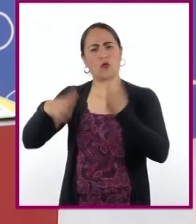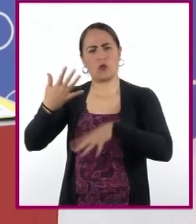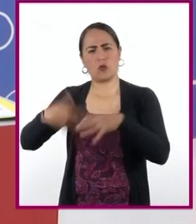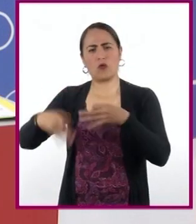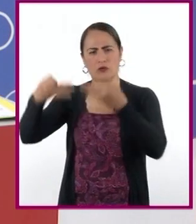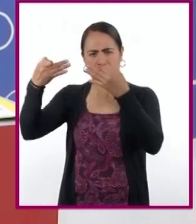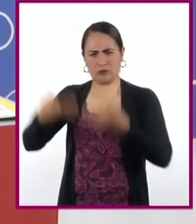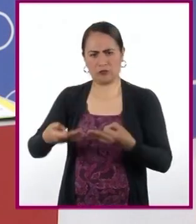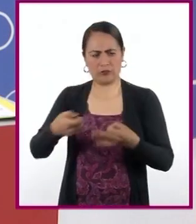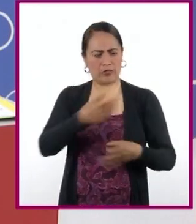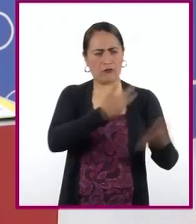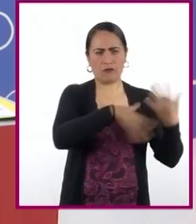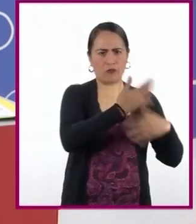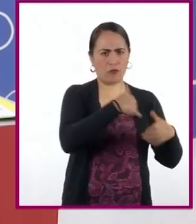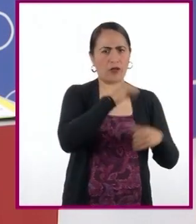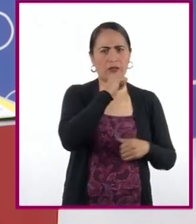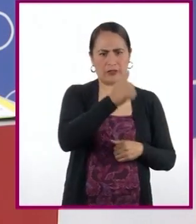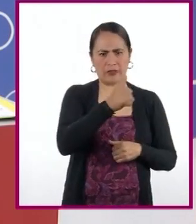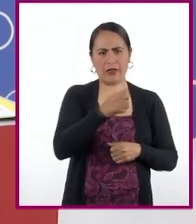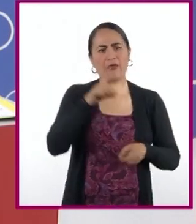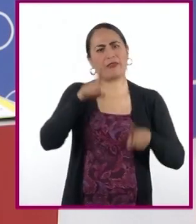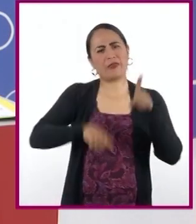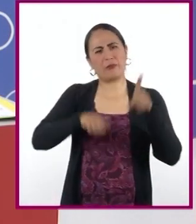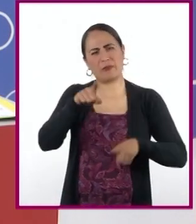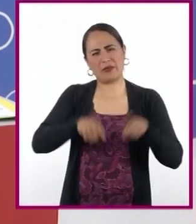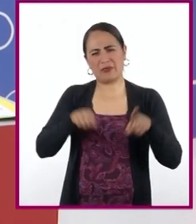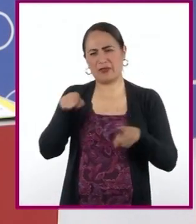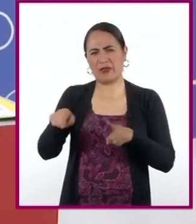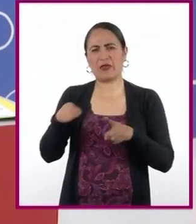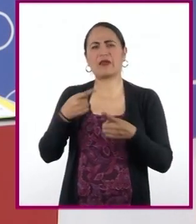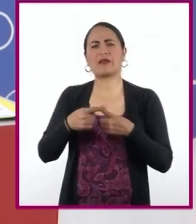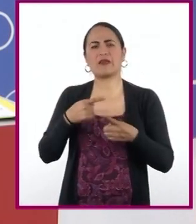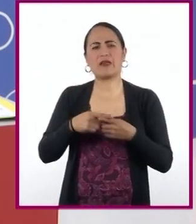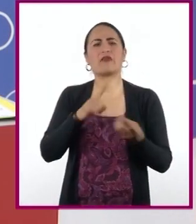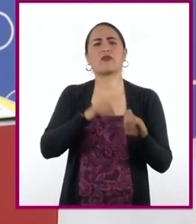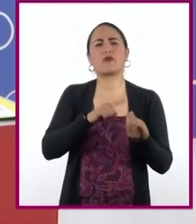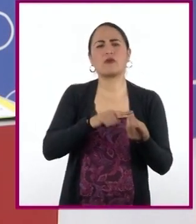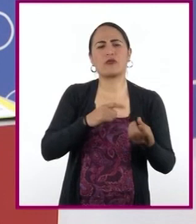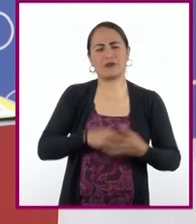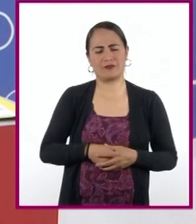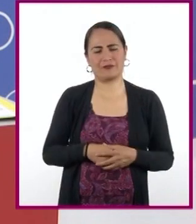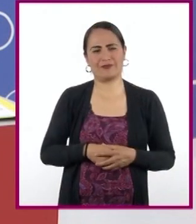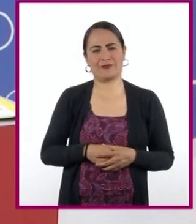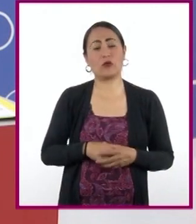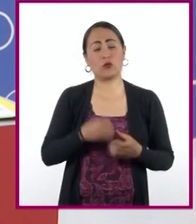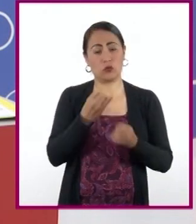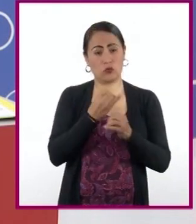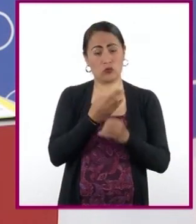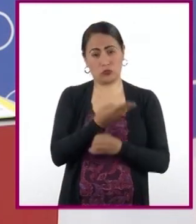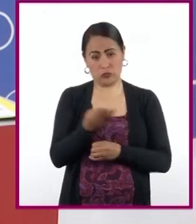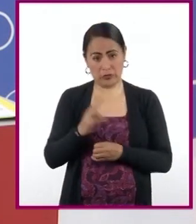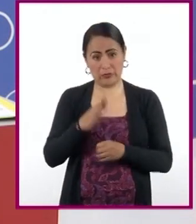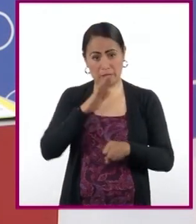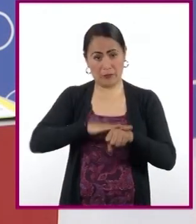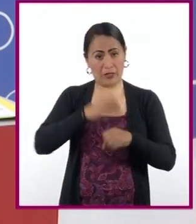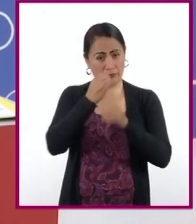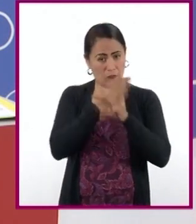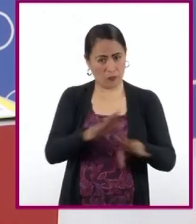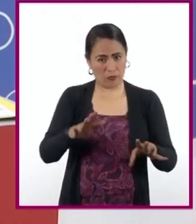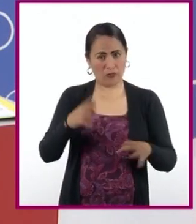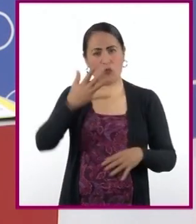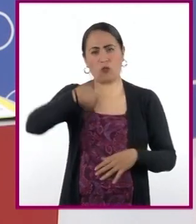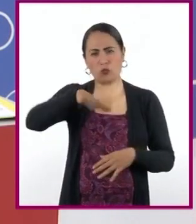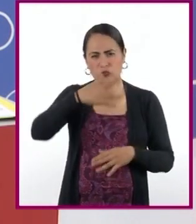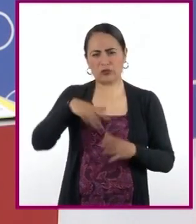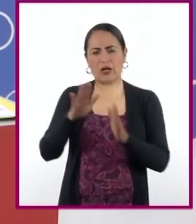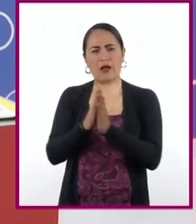e informal en función de la situación comunicativa. Si requieren mayor información, busquen este aprendizaje esperado